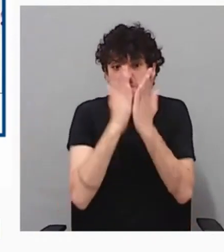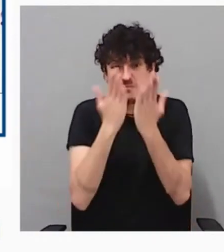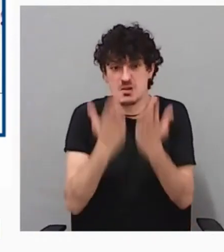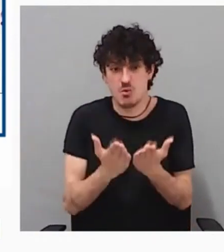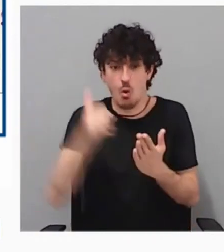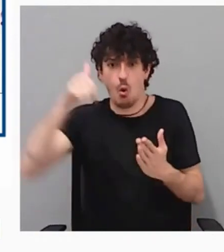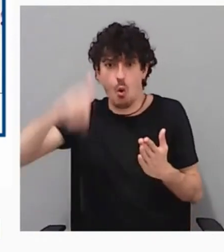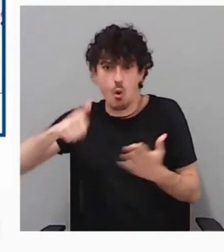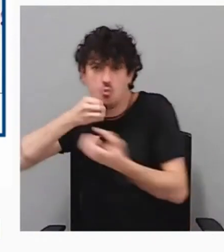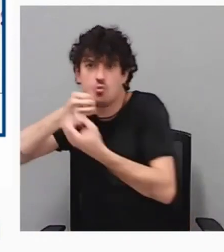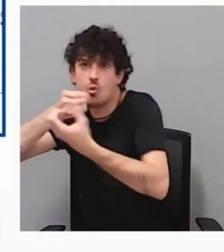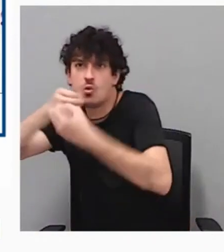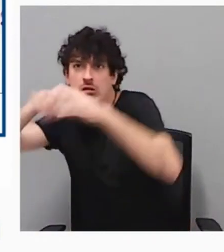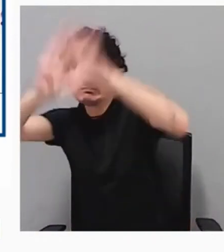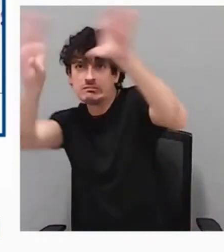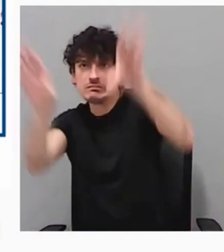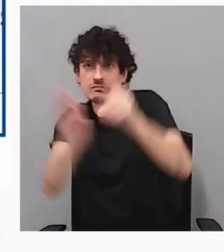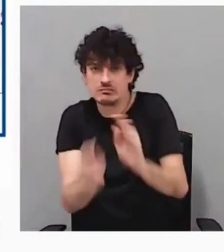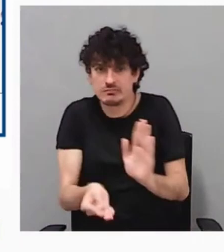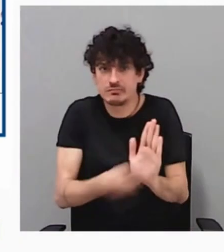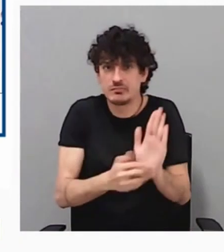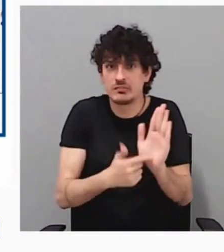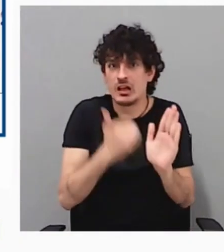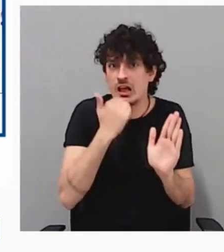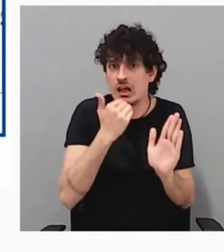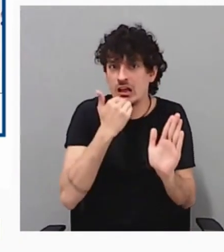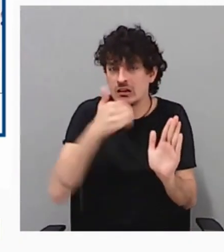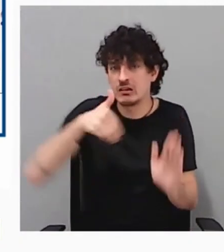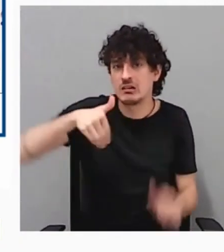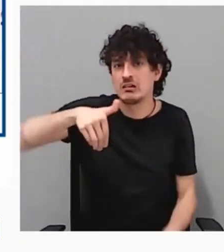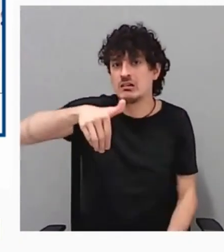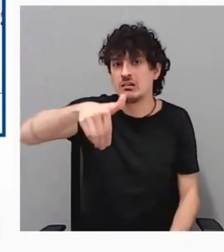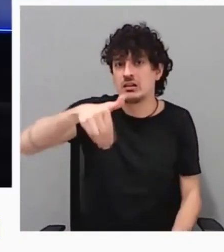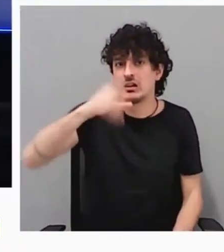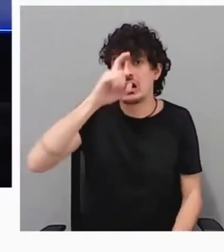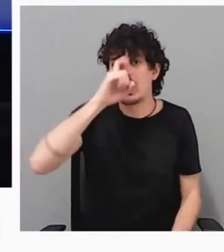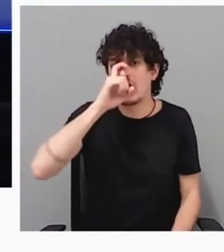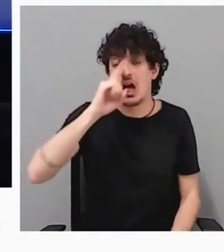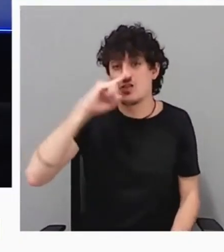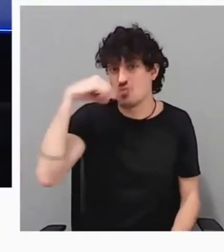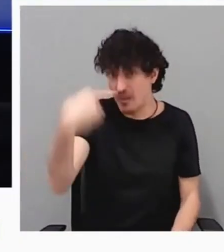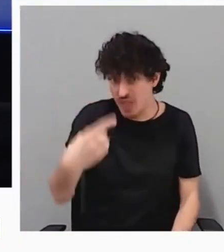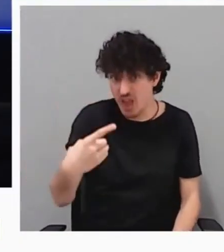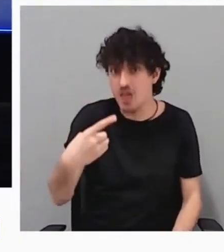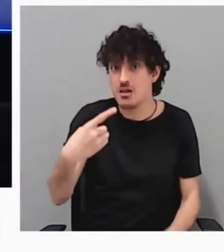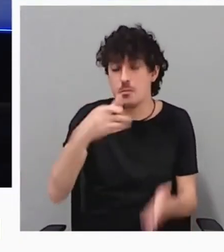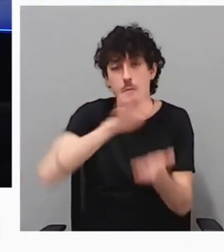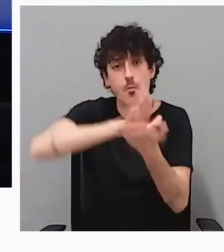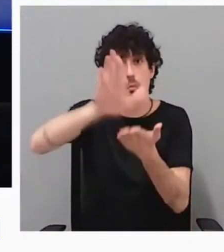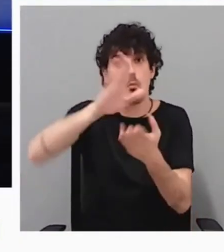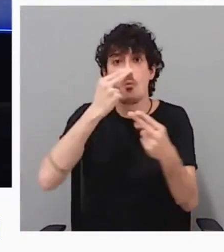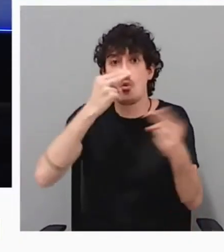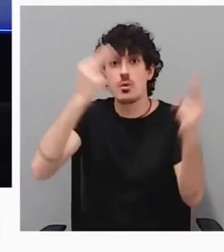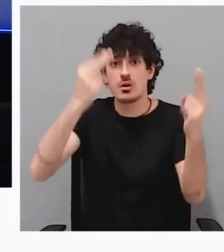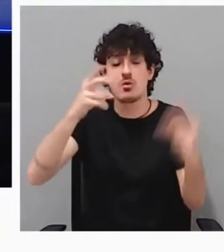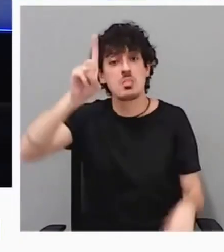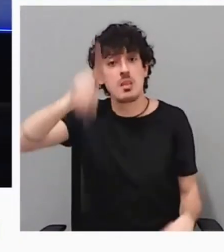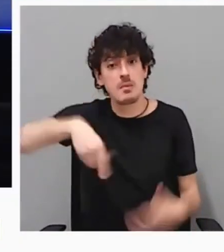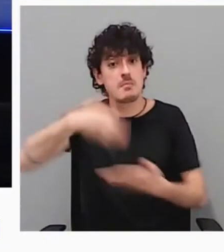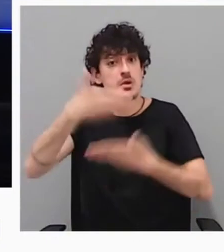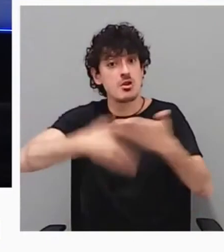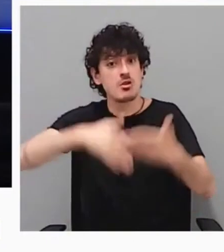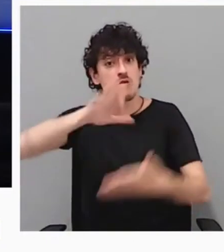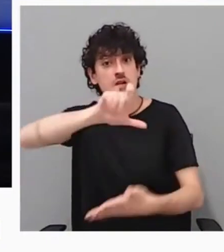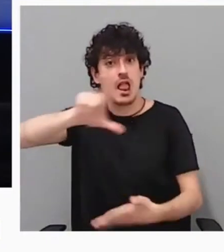no todo, Nano Comes to Life, saldrá en español, publicado por ARPA en 2023. También he empezado a escribir para El País, he empezado a